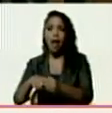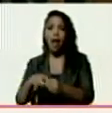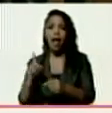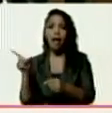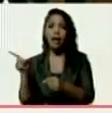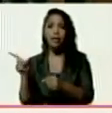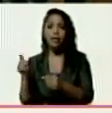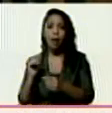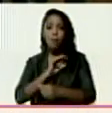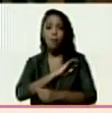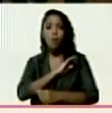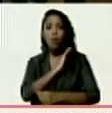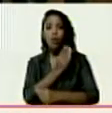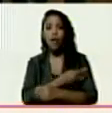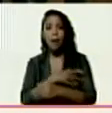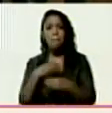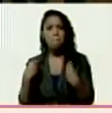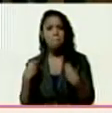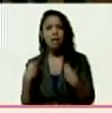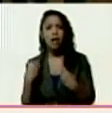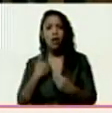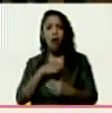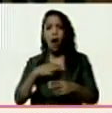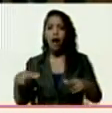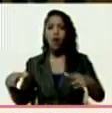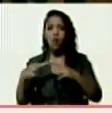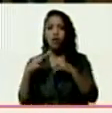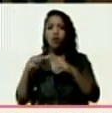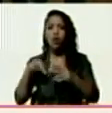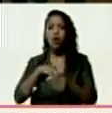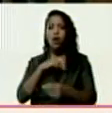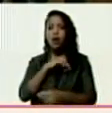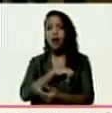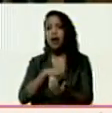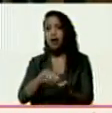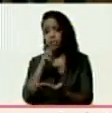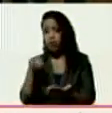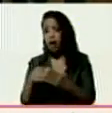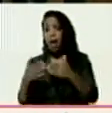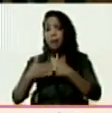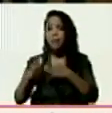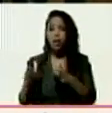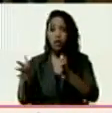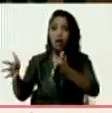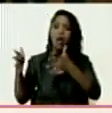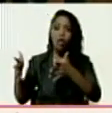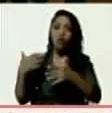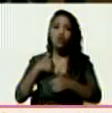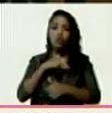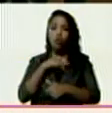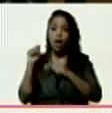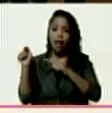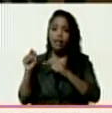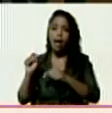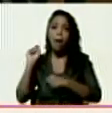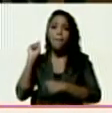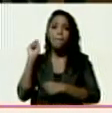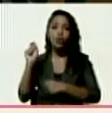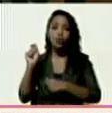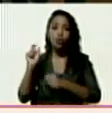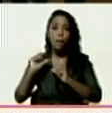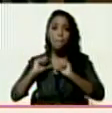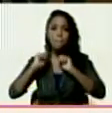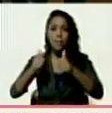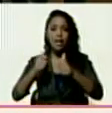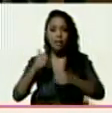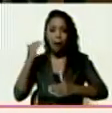poder para propiciar los encuentros nacionales, estamos abiertos y ganados. Este es el punto de partida. El poder legislativo